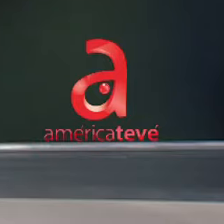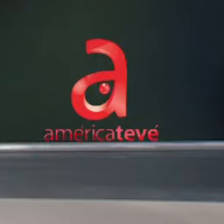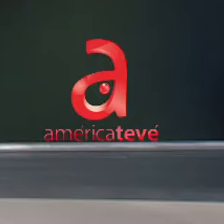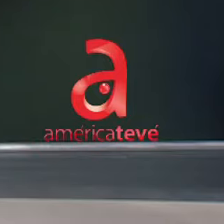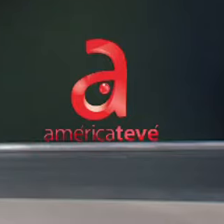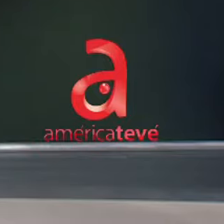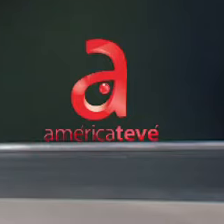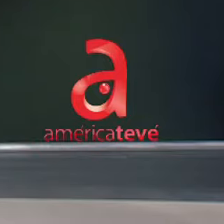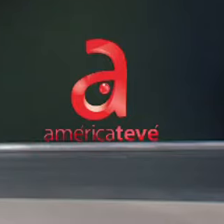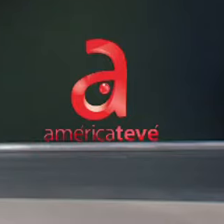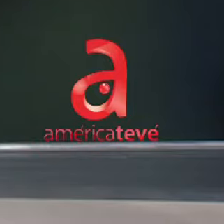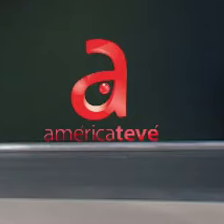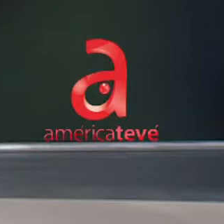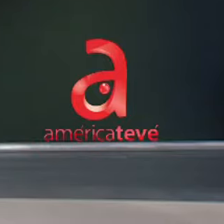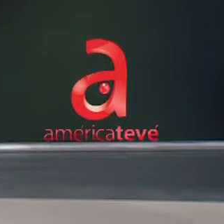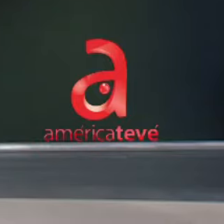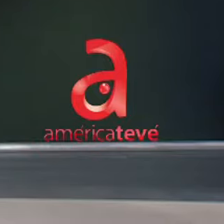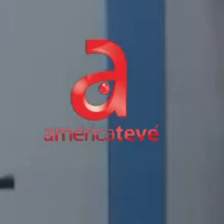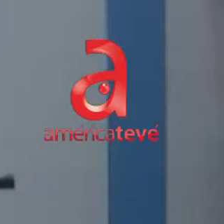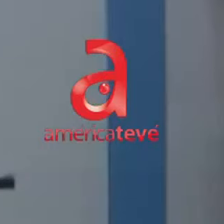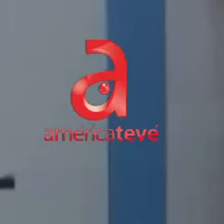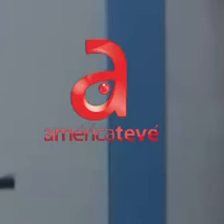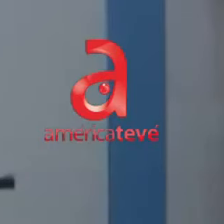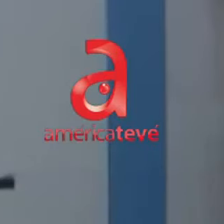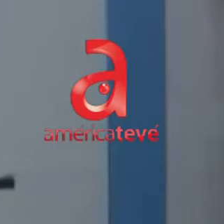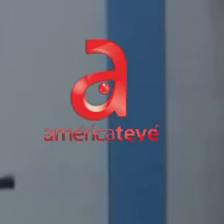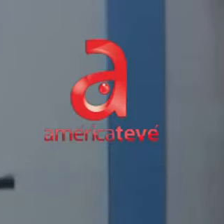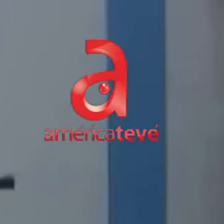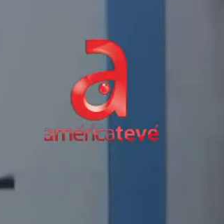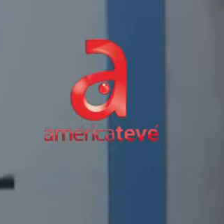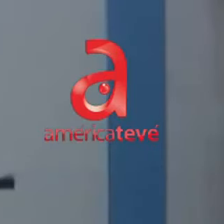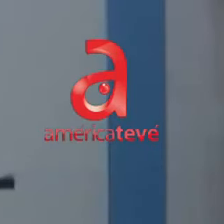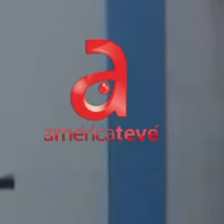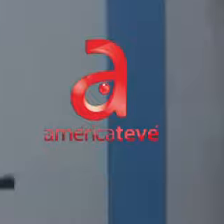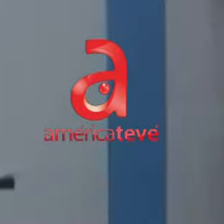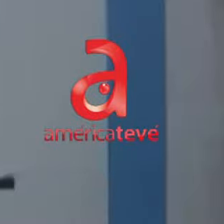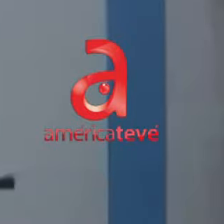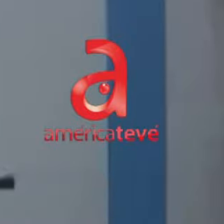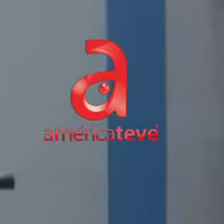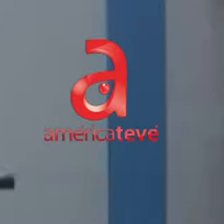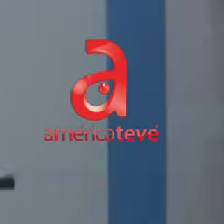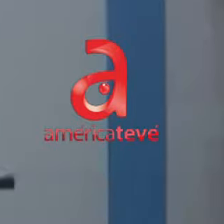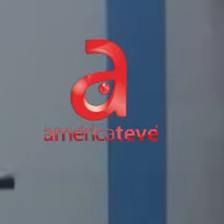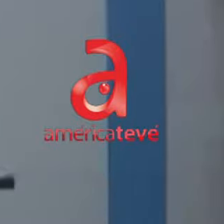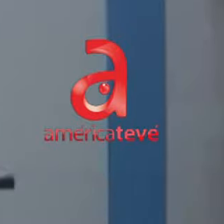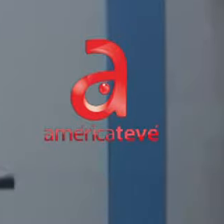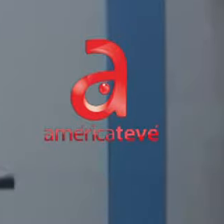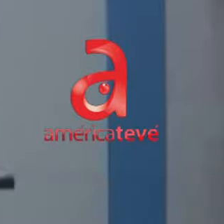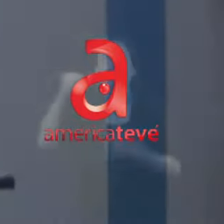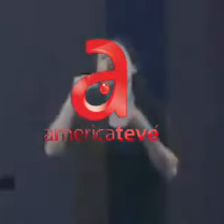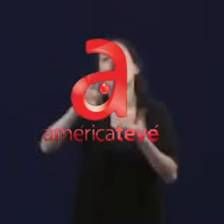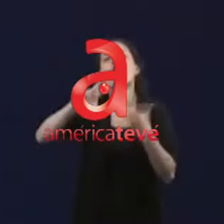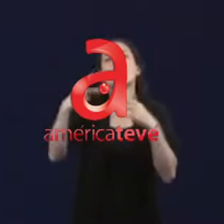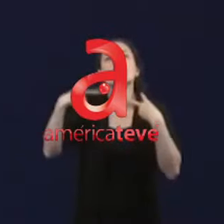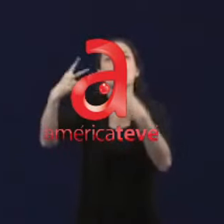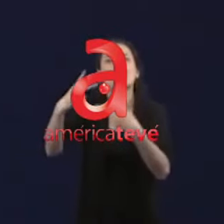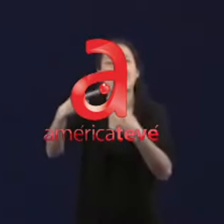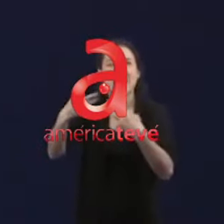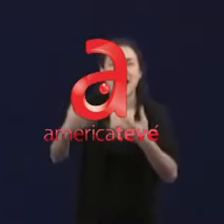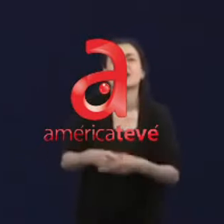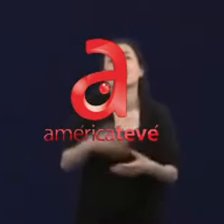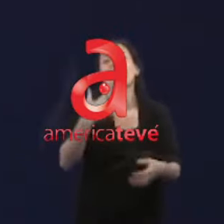respuesta que dio el gobierno argentino Con qué moral el gobierno de mi ley un fascista neonazi lo que